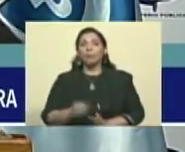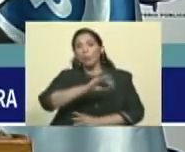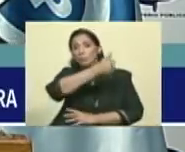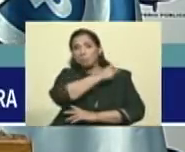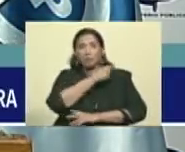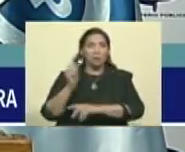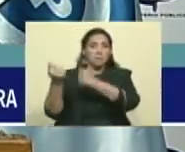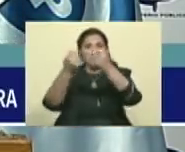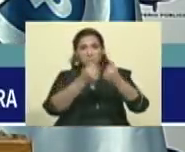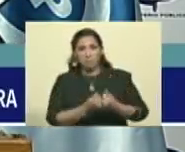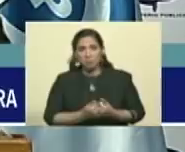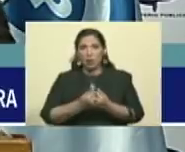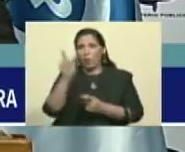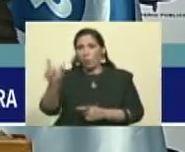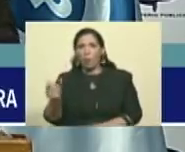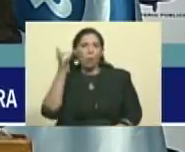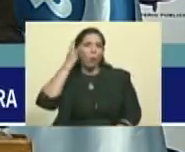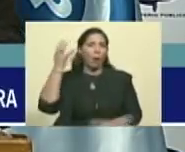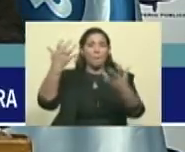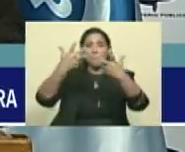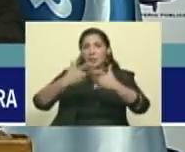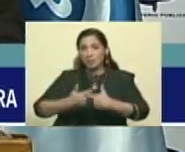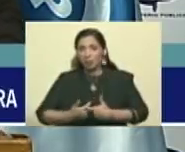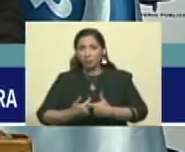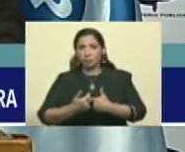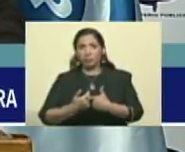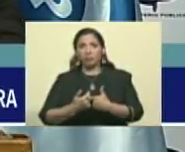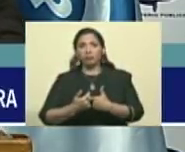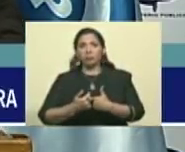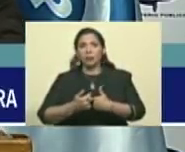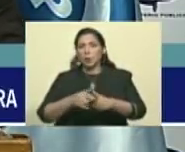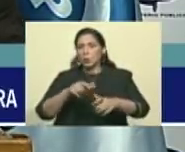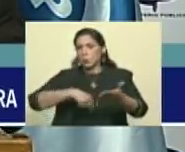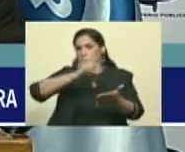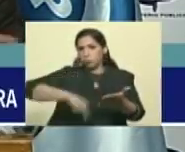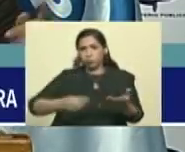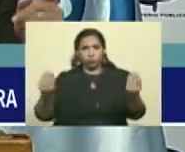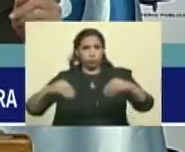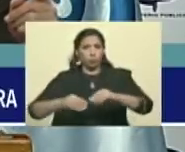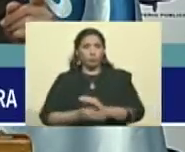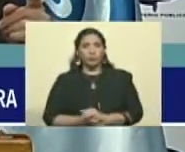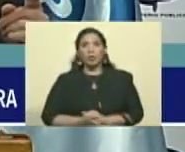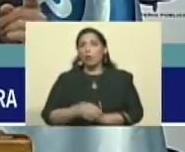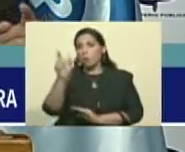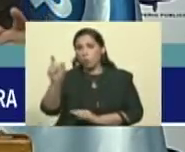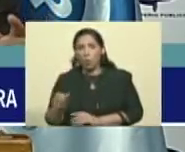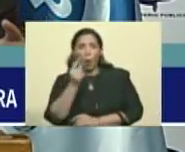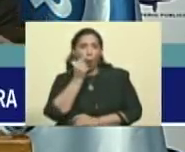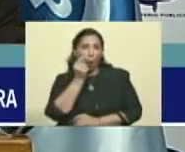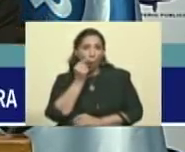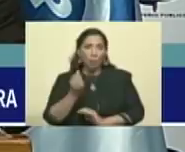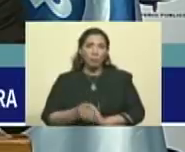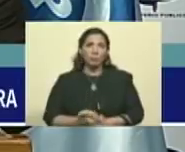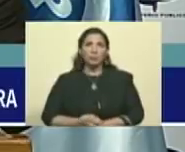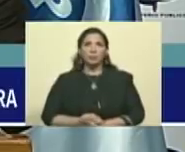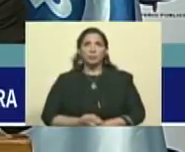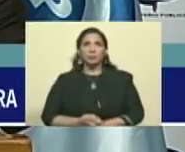Iraima Candelaria López Velázquez, administradora de contratación. Noel Enrique Ávila